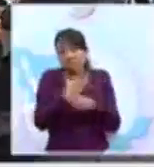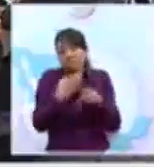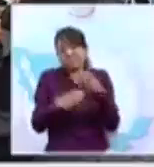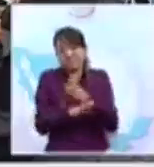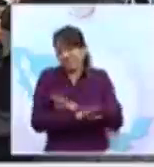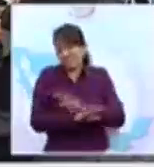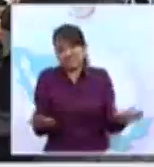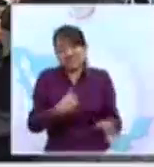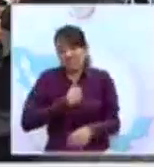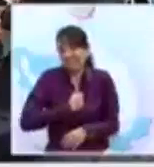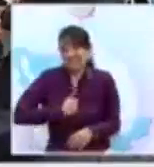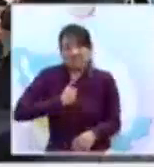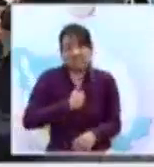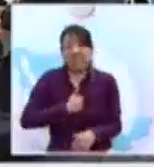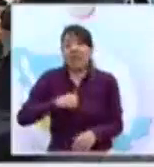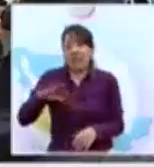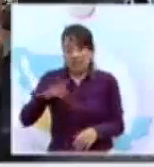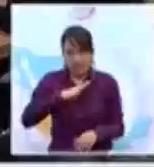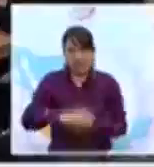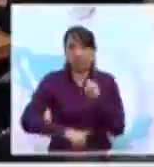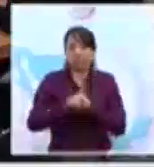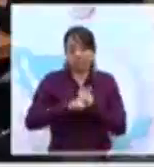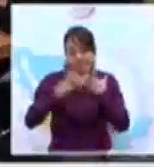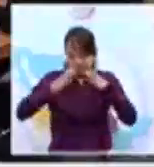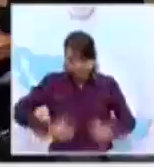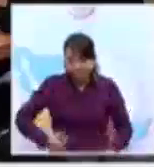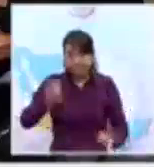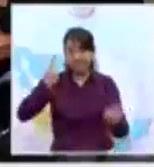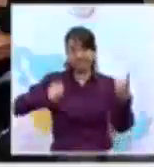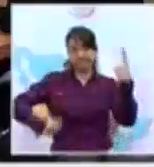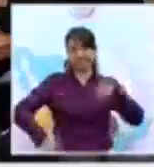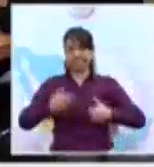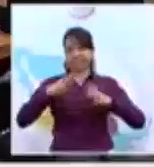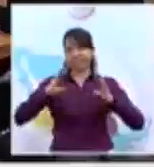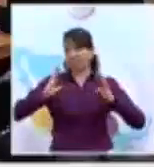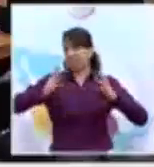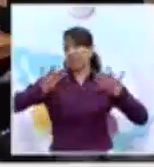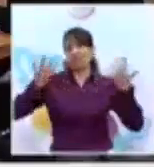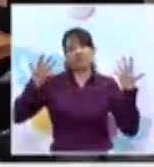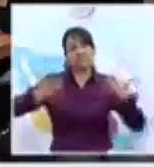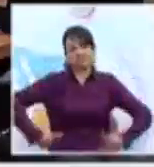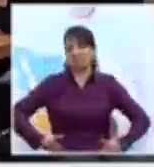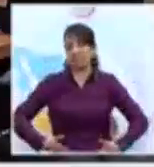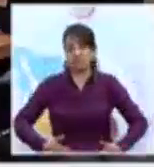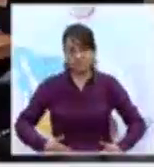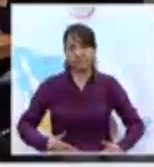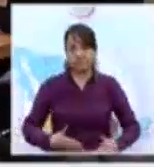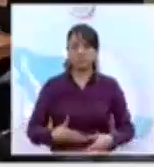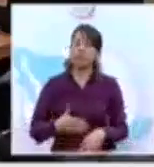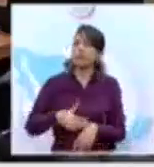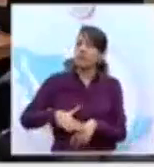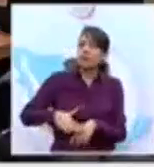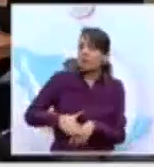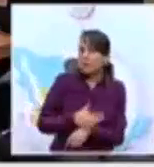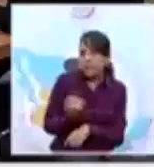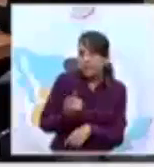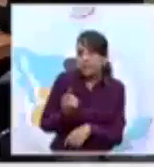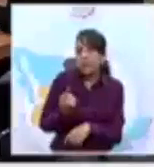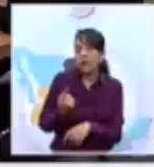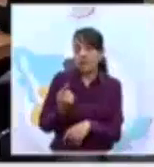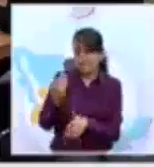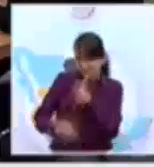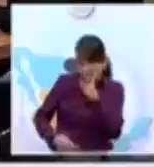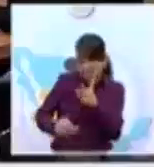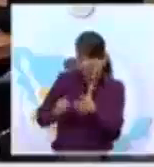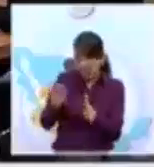ha sido rebasado completamente el sector salud, no es por la falta de demanda, sino por el desconocimiento que la